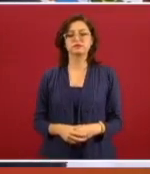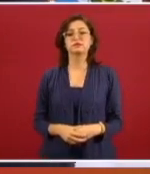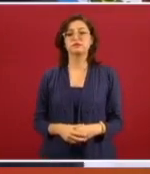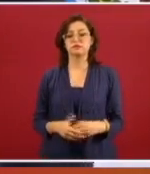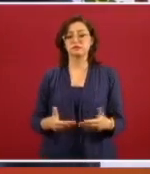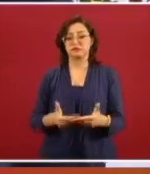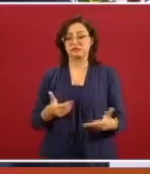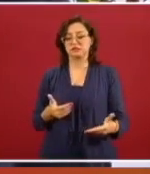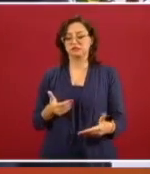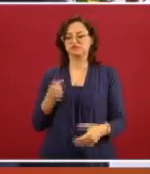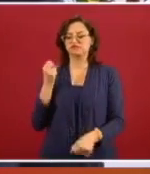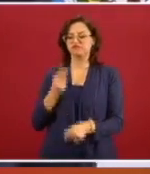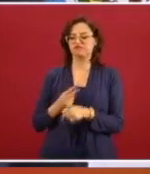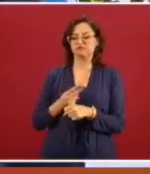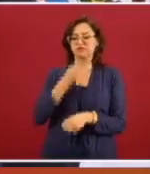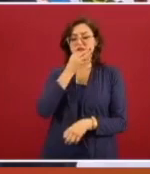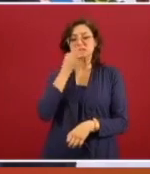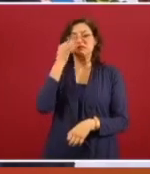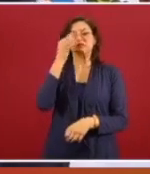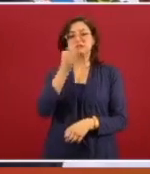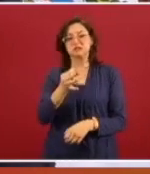que a pesar de los pesares,